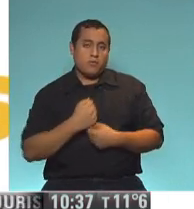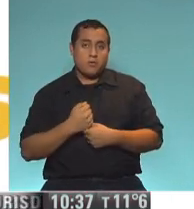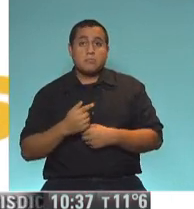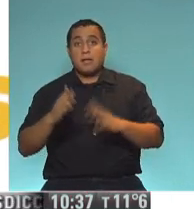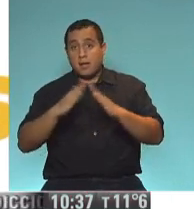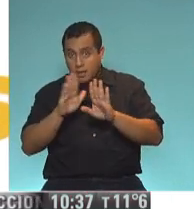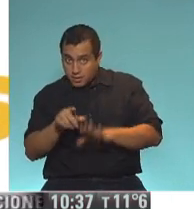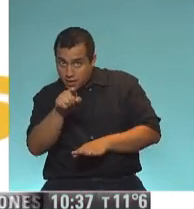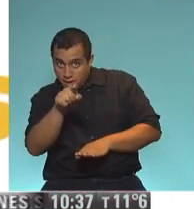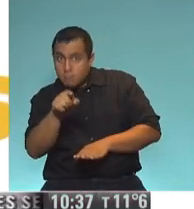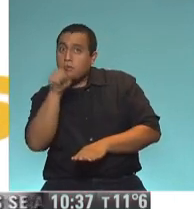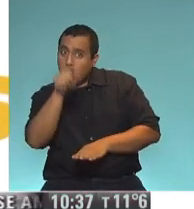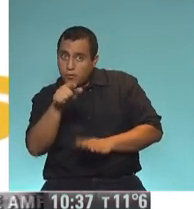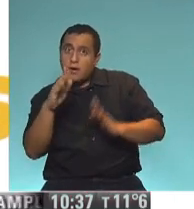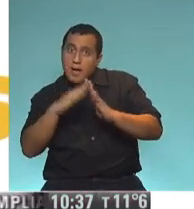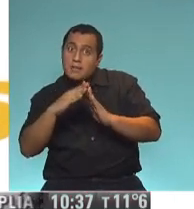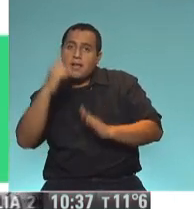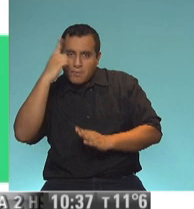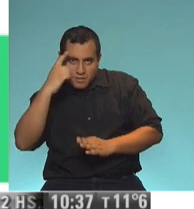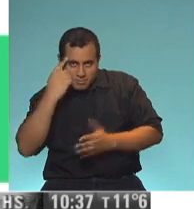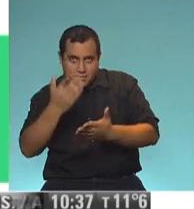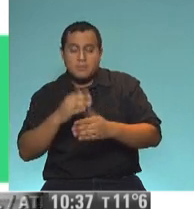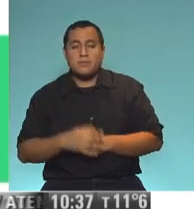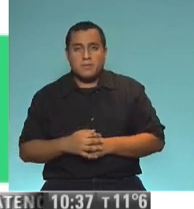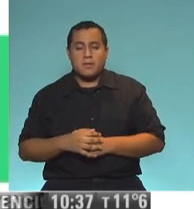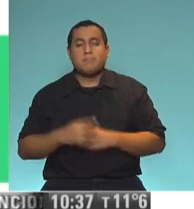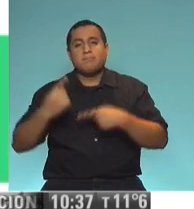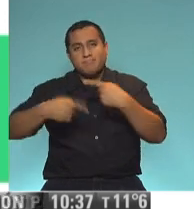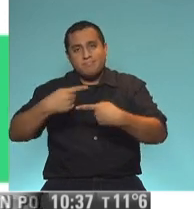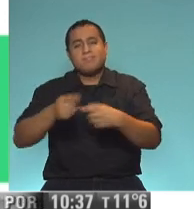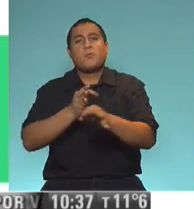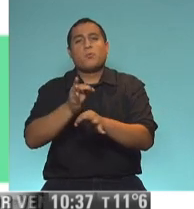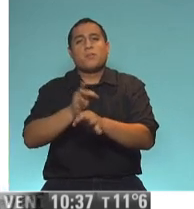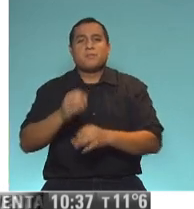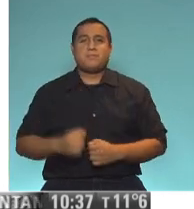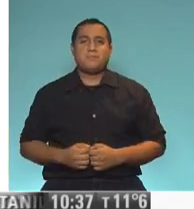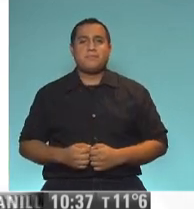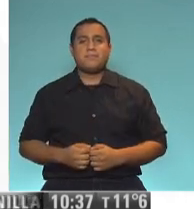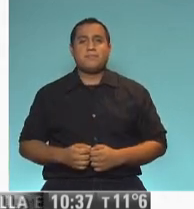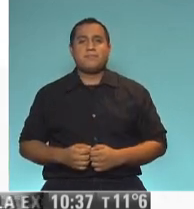¿Te quedás en casa? Aprendés en casa. Seguimos educando.